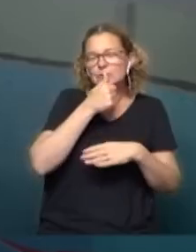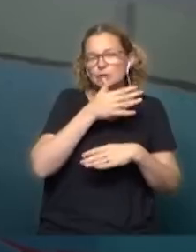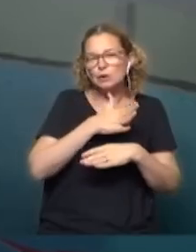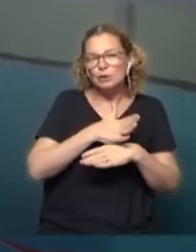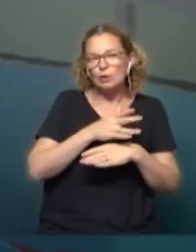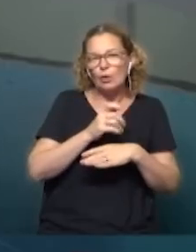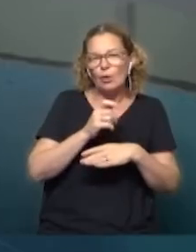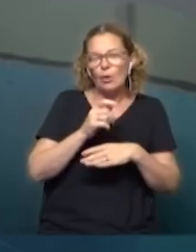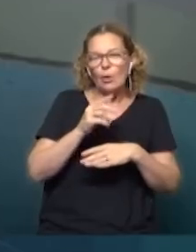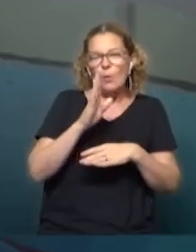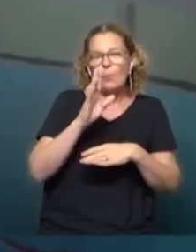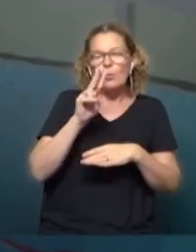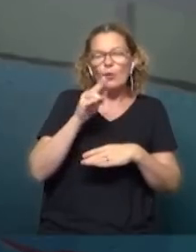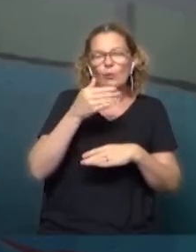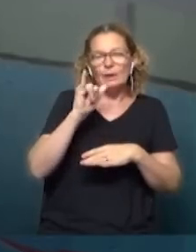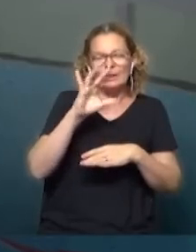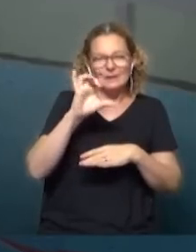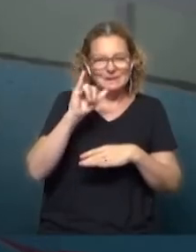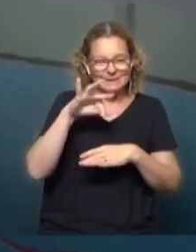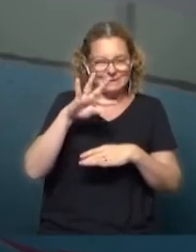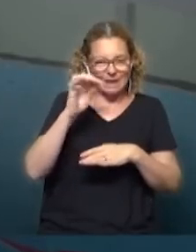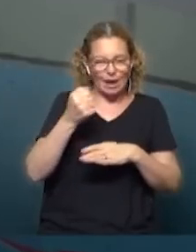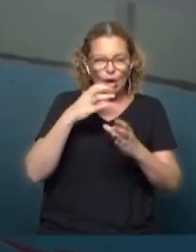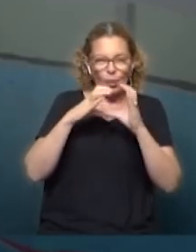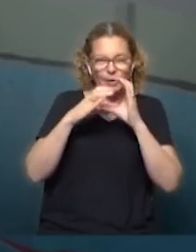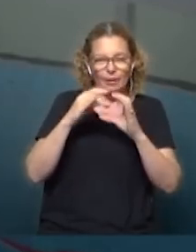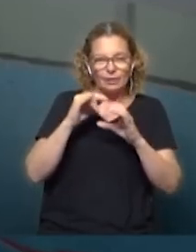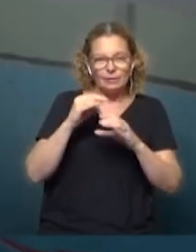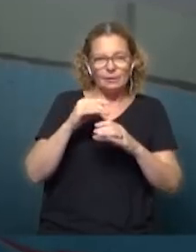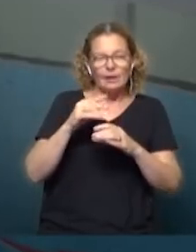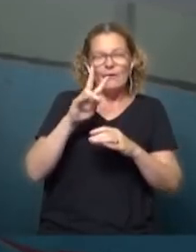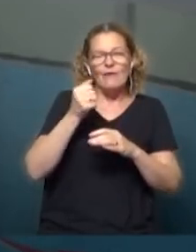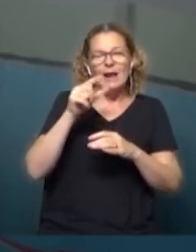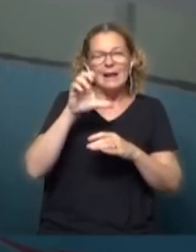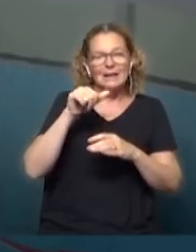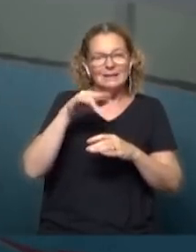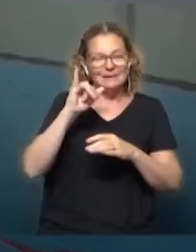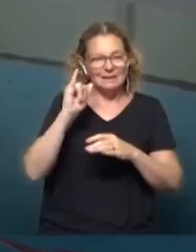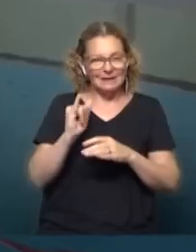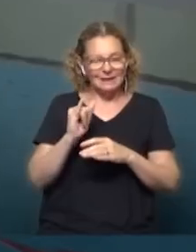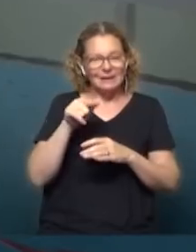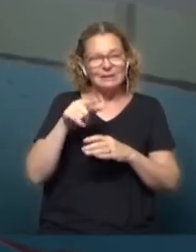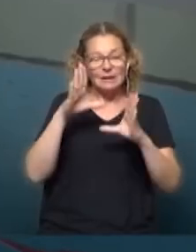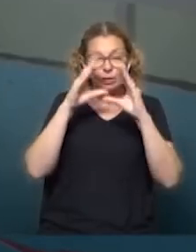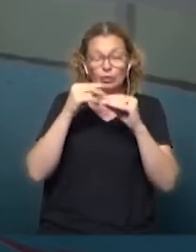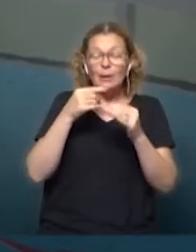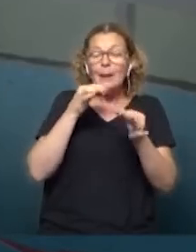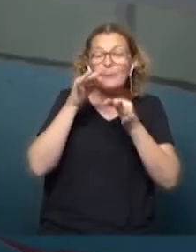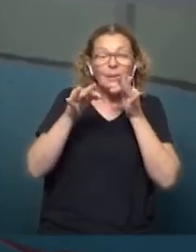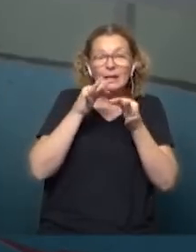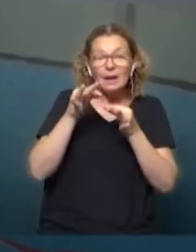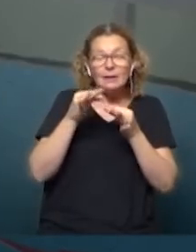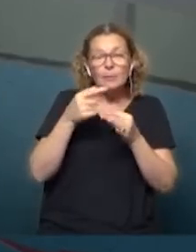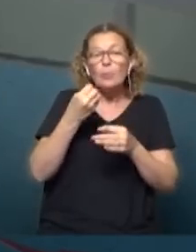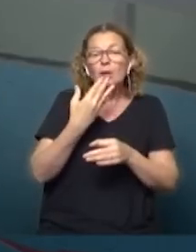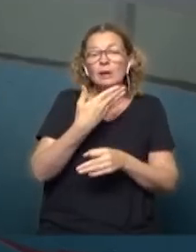publicista este comunicador de la izquierda Esteban valenti que en esta noche nos va a dar su fundamentos de Por qué